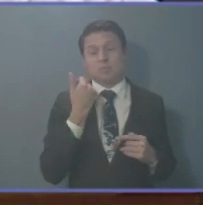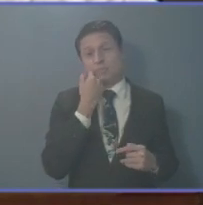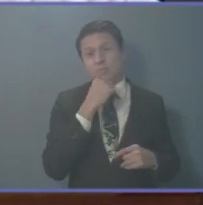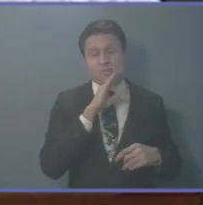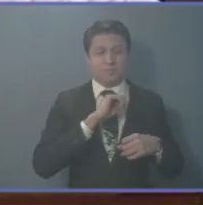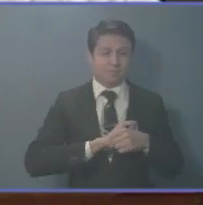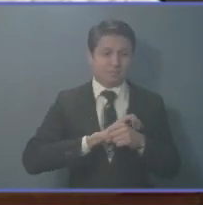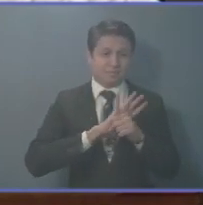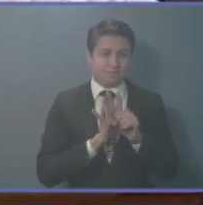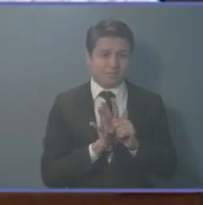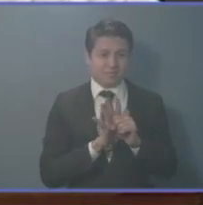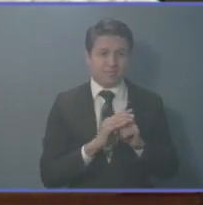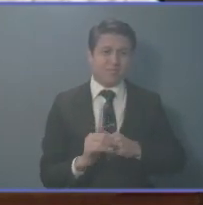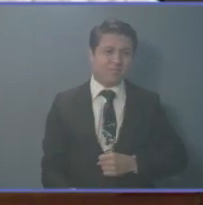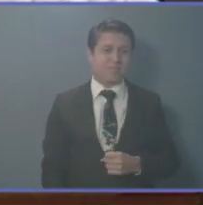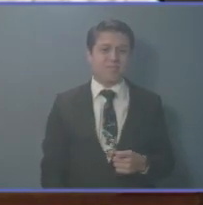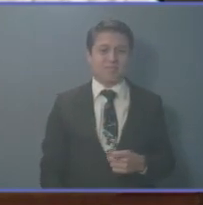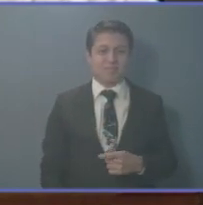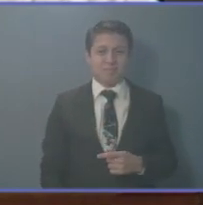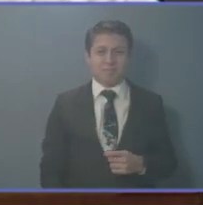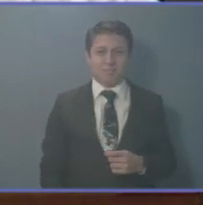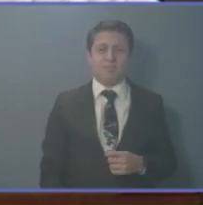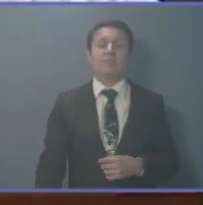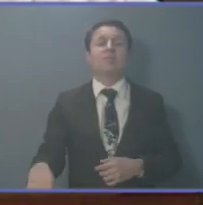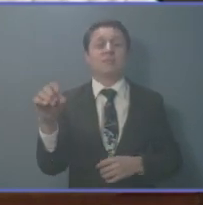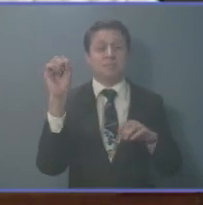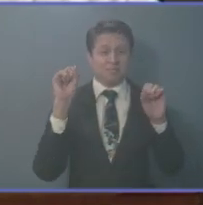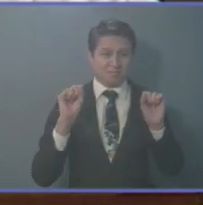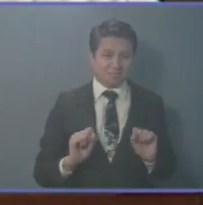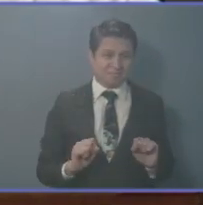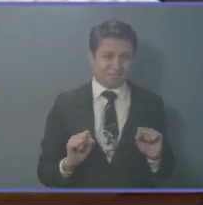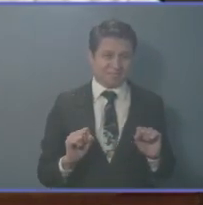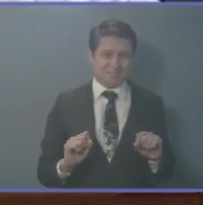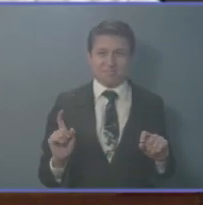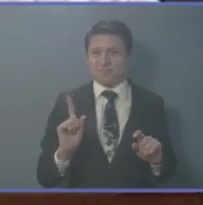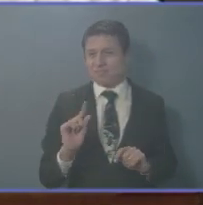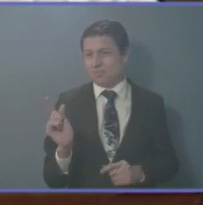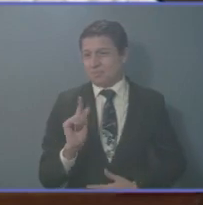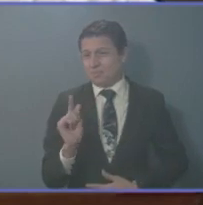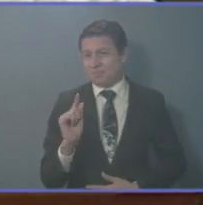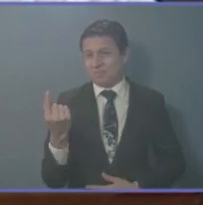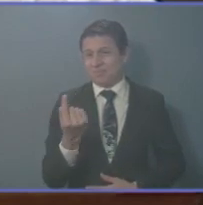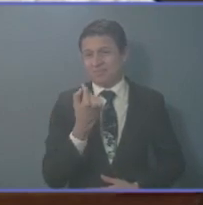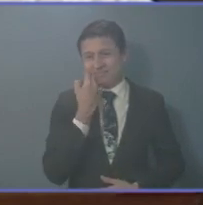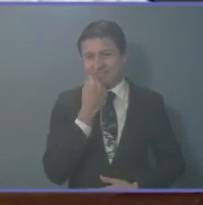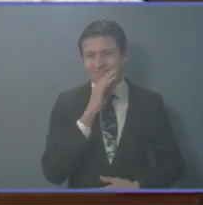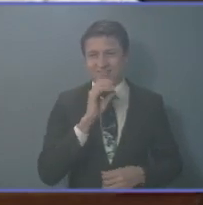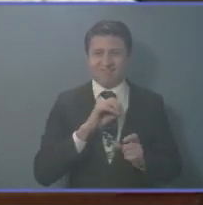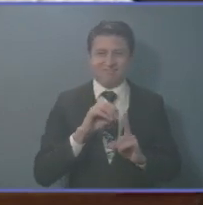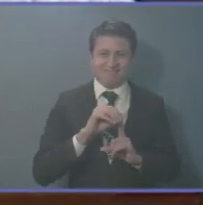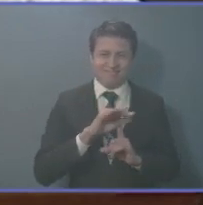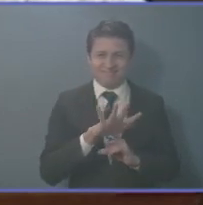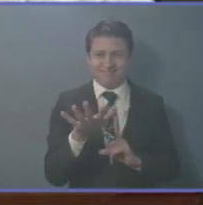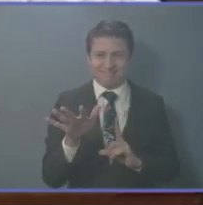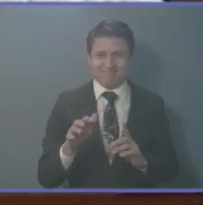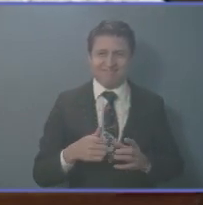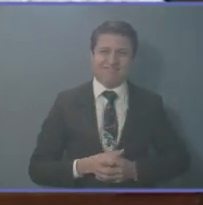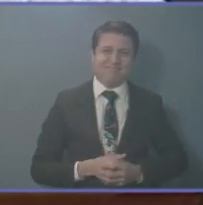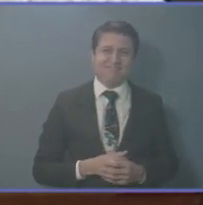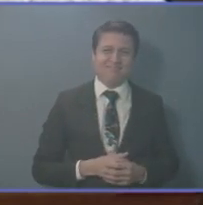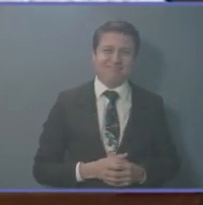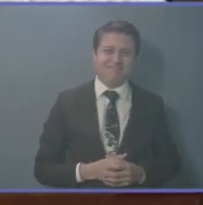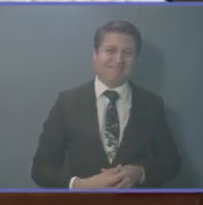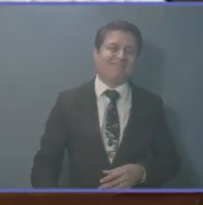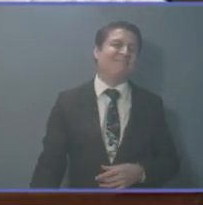COVID-19, confinándolas en un lugar que no permita el contagio a otras personas en la medida de lo posible, siendo este